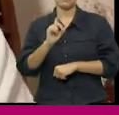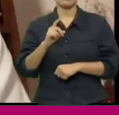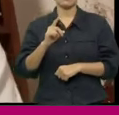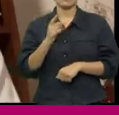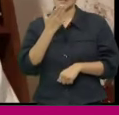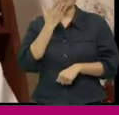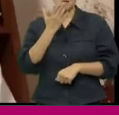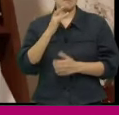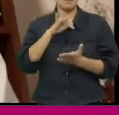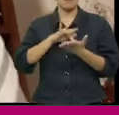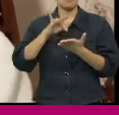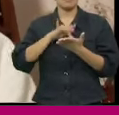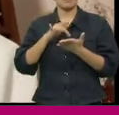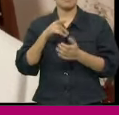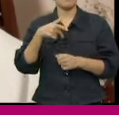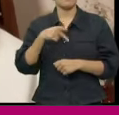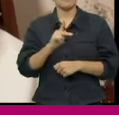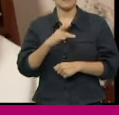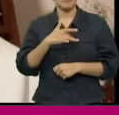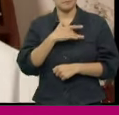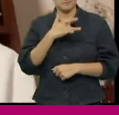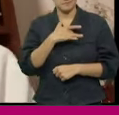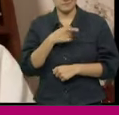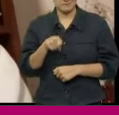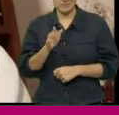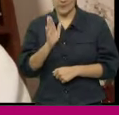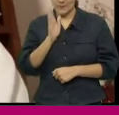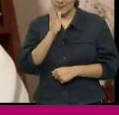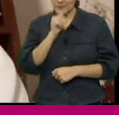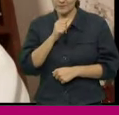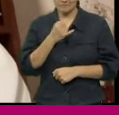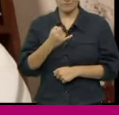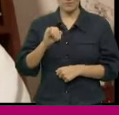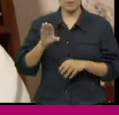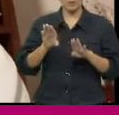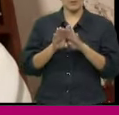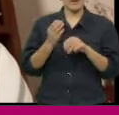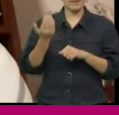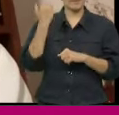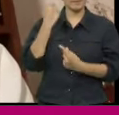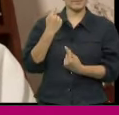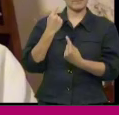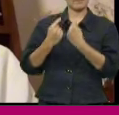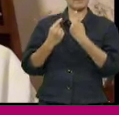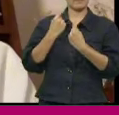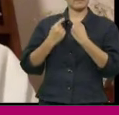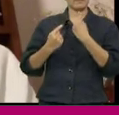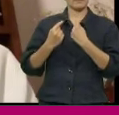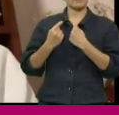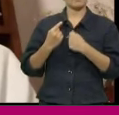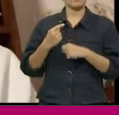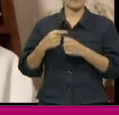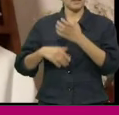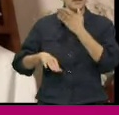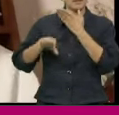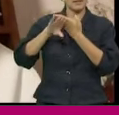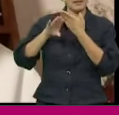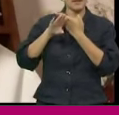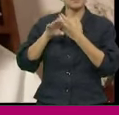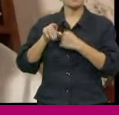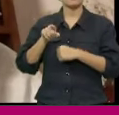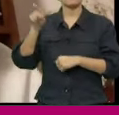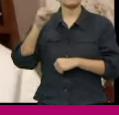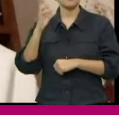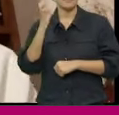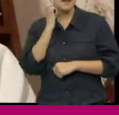descaro mayúsculo, después de todas las injurias que nos han hecho en las